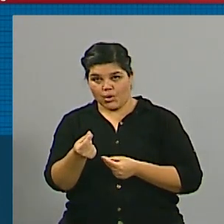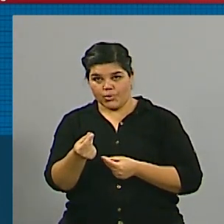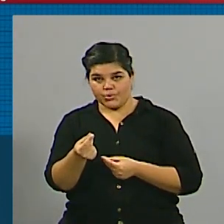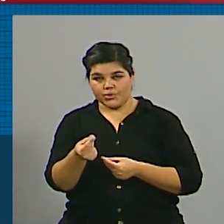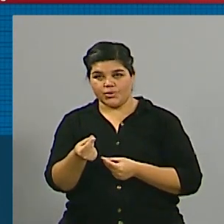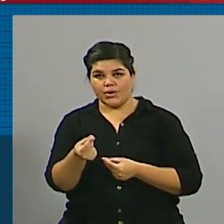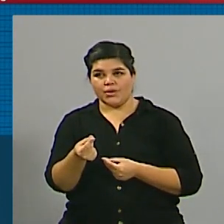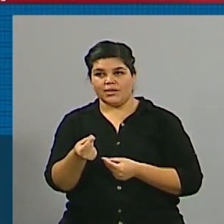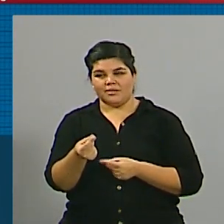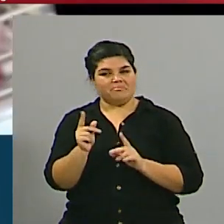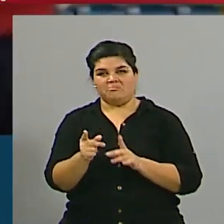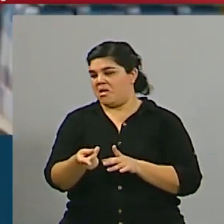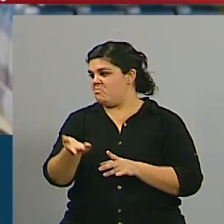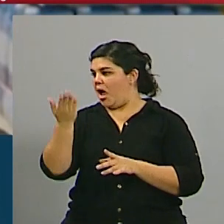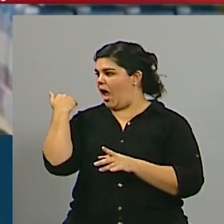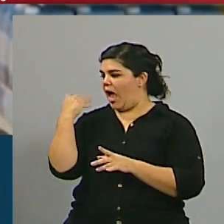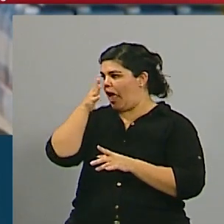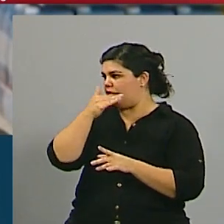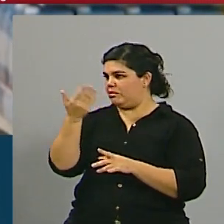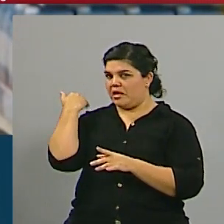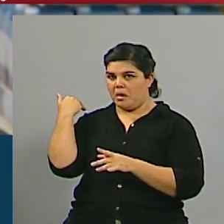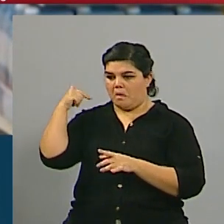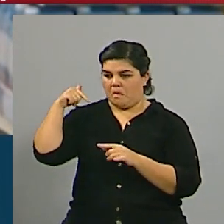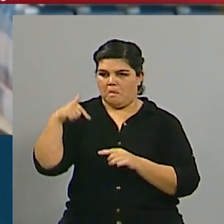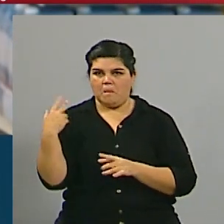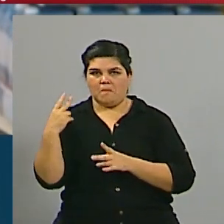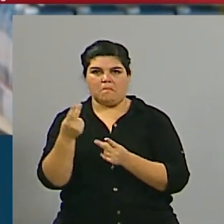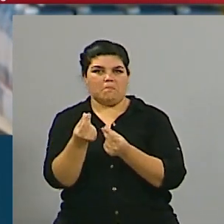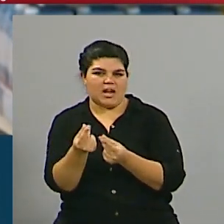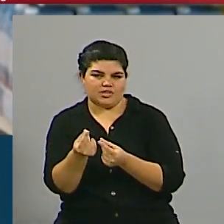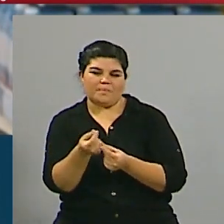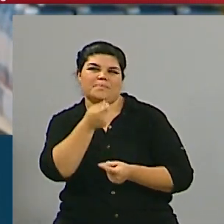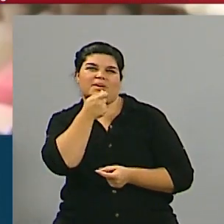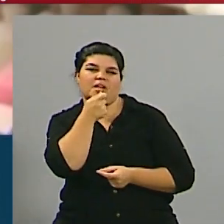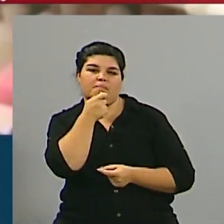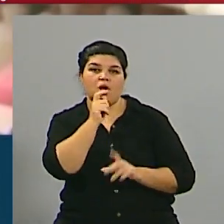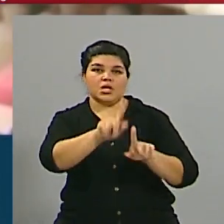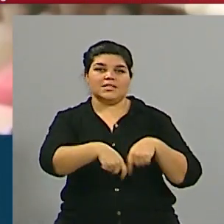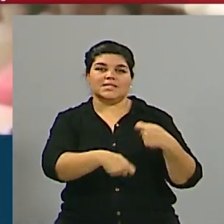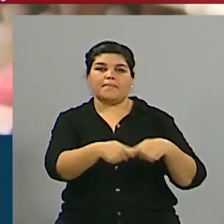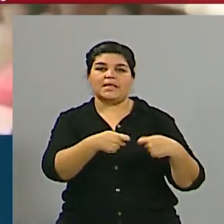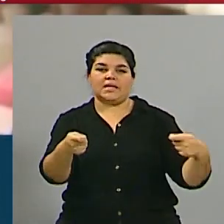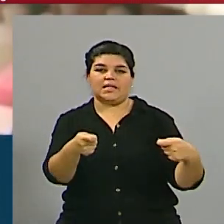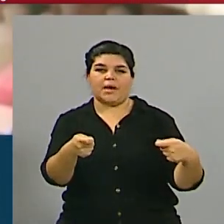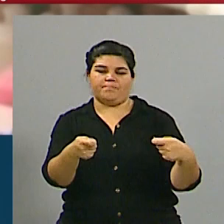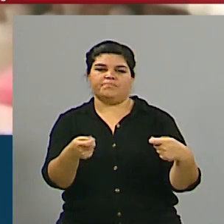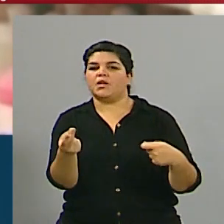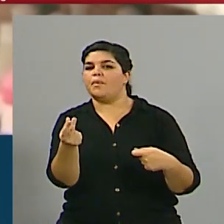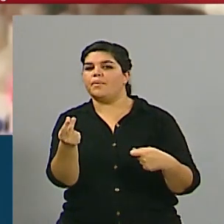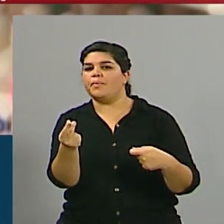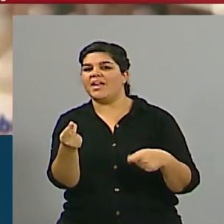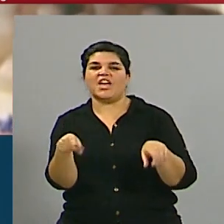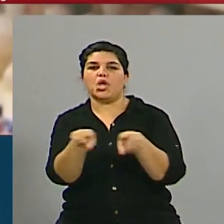que uno puede encontrar en la economía. Por ejemplo, no sé, decir que un par de zapatillas vale tanto paquete de fideos,